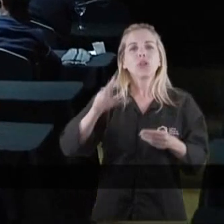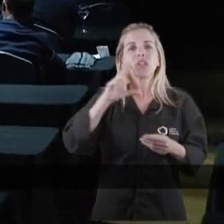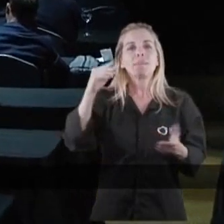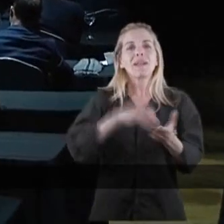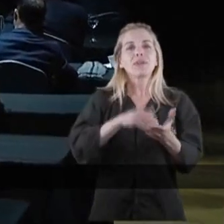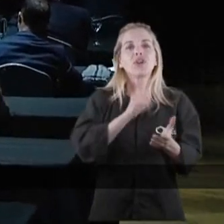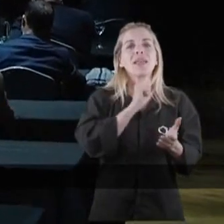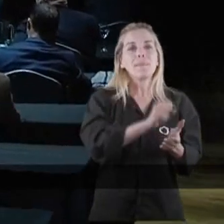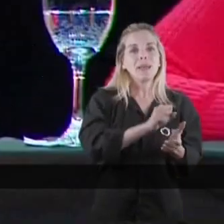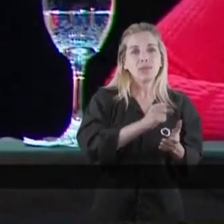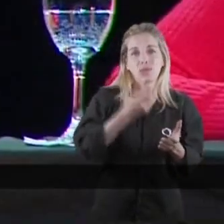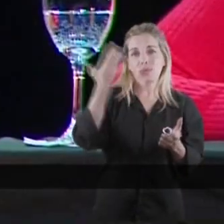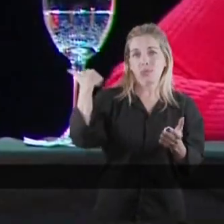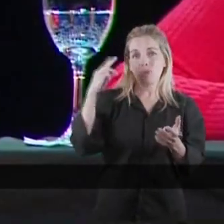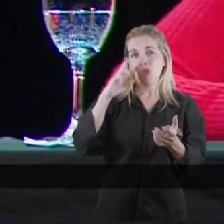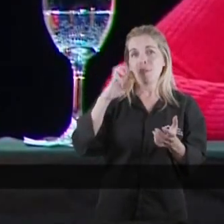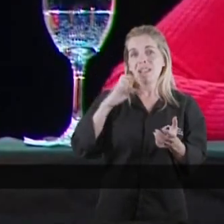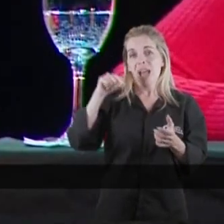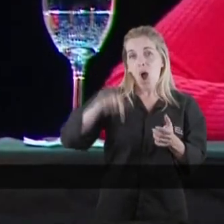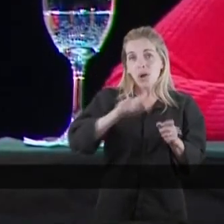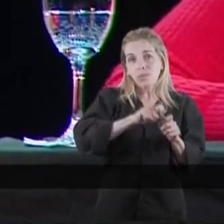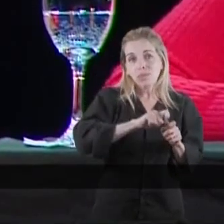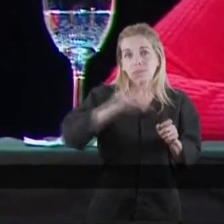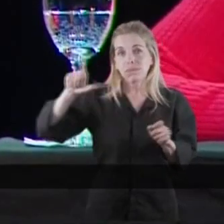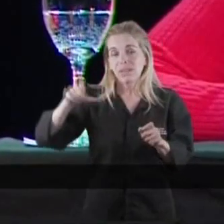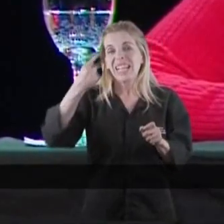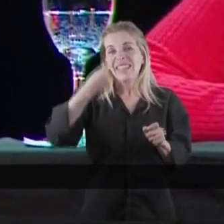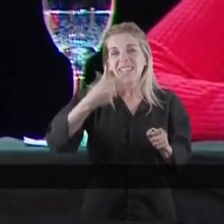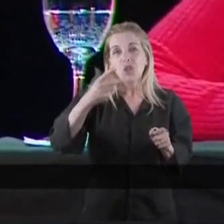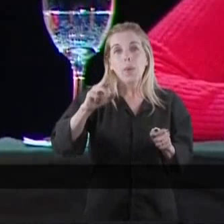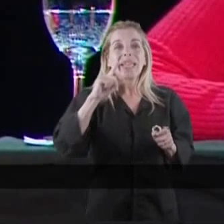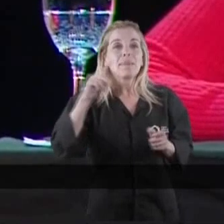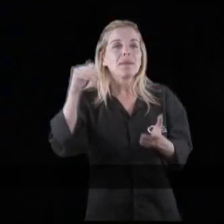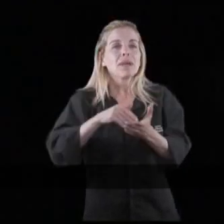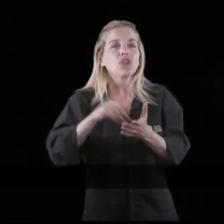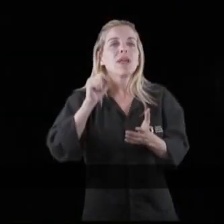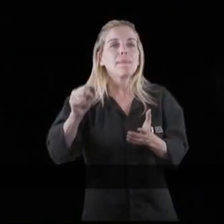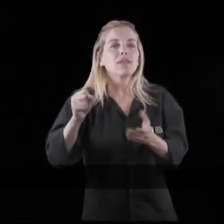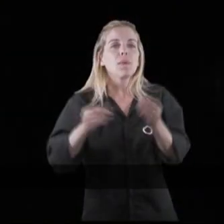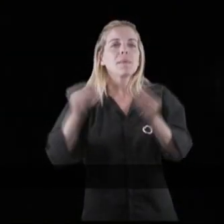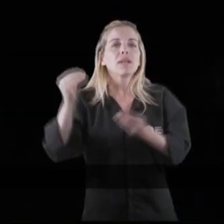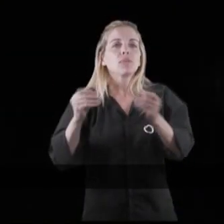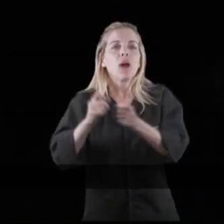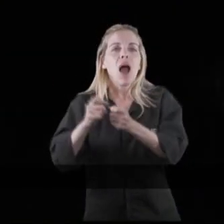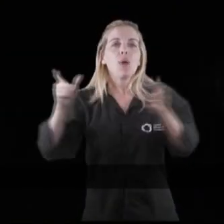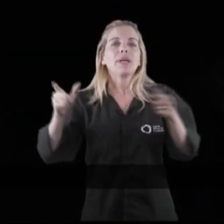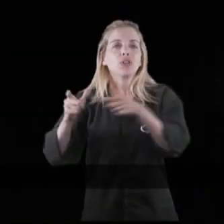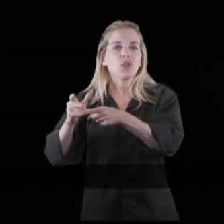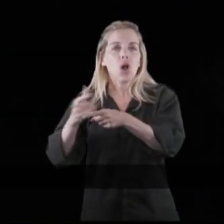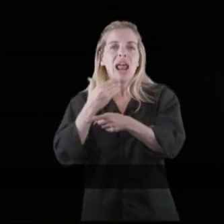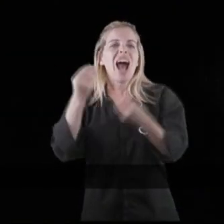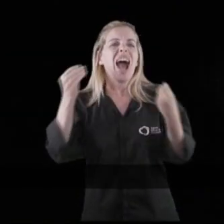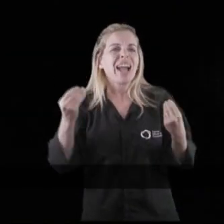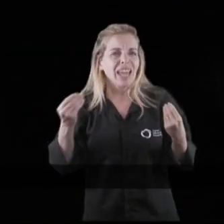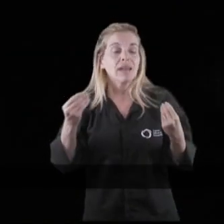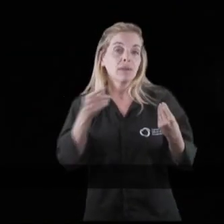Y el presupuesto hoy de Guillermo supera los 120.000 millones de pesos. ¿Y eso por qué es? Porque pusimos en